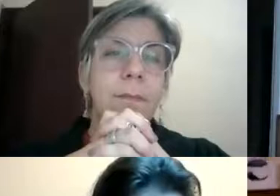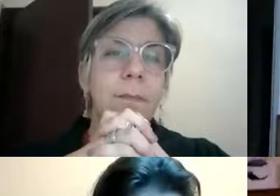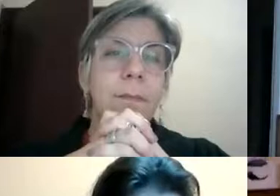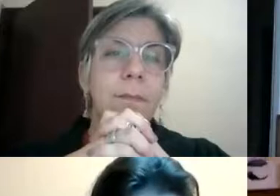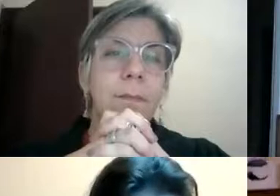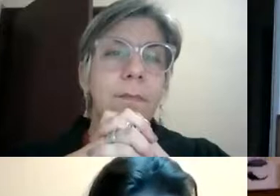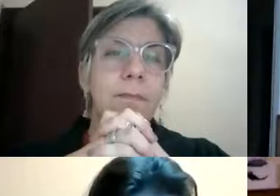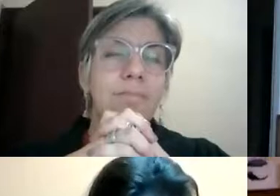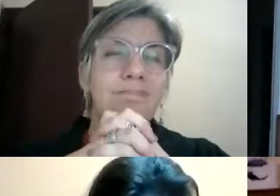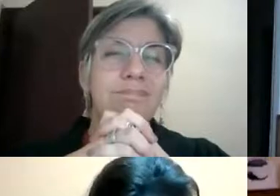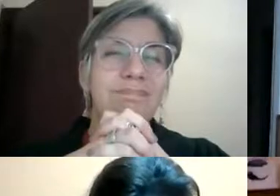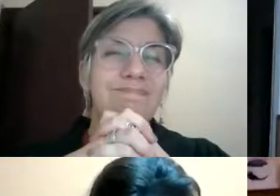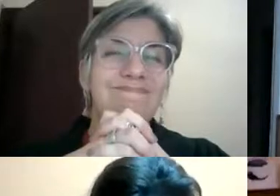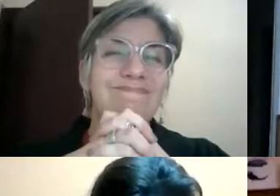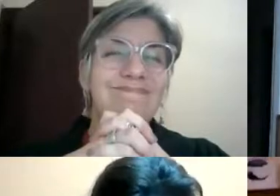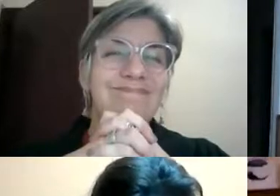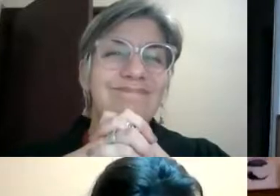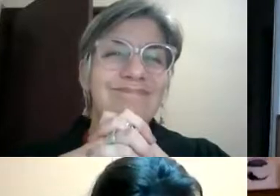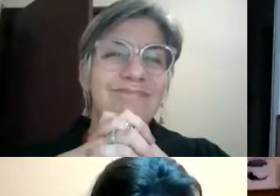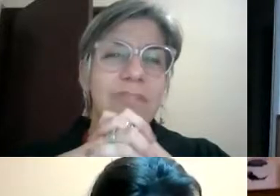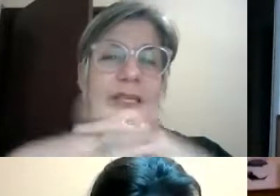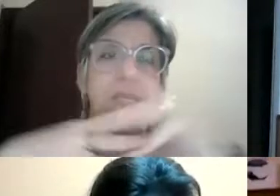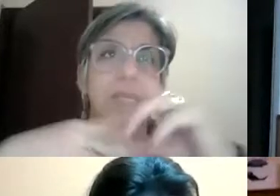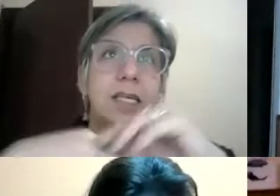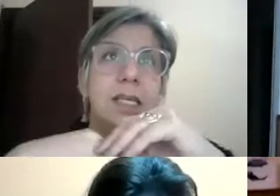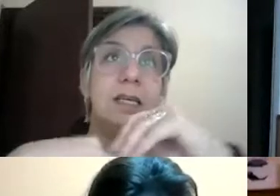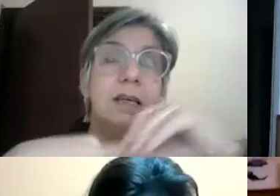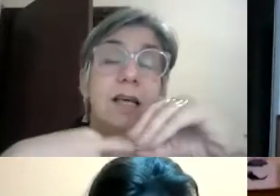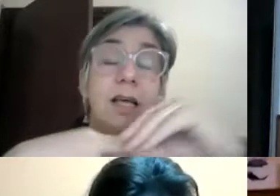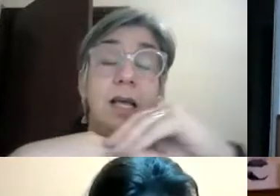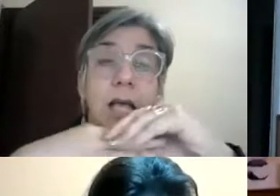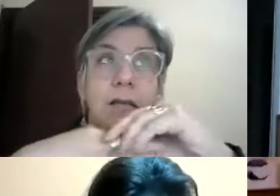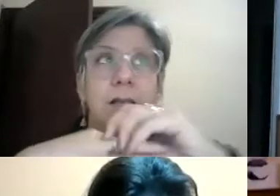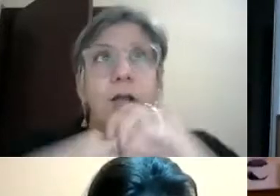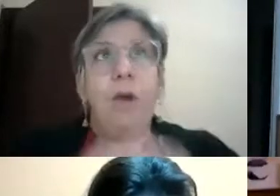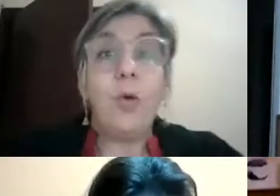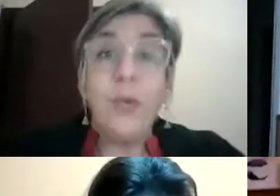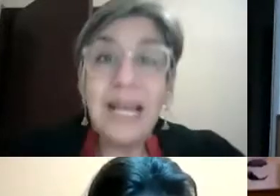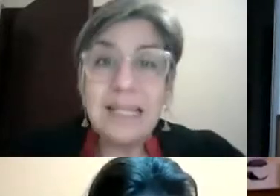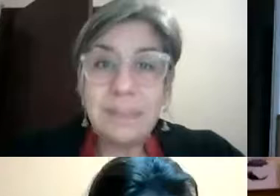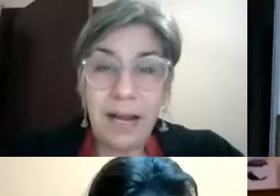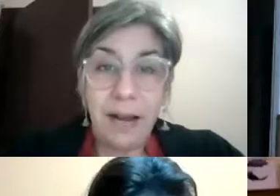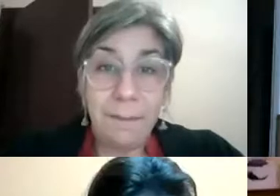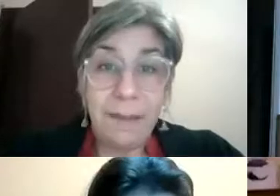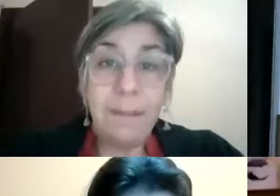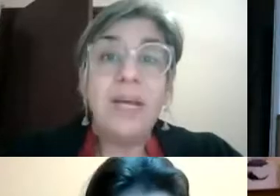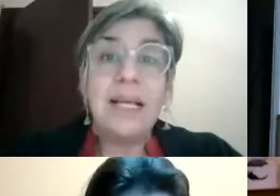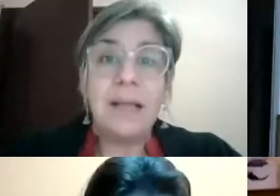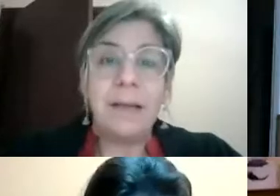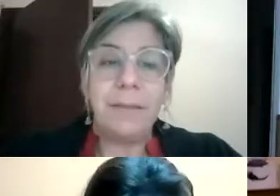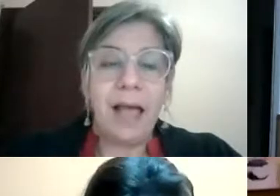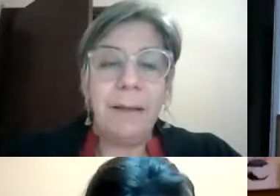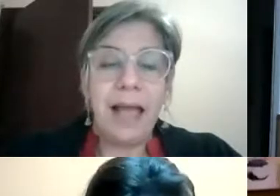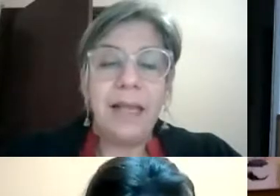Quiero saber qué tan verdad es eso, si hay información, si sabes algo. No, vacunas,